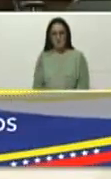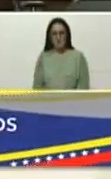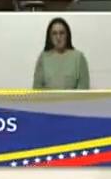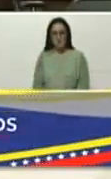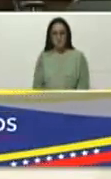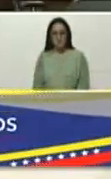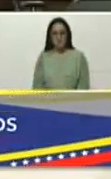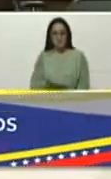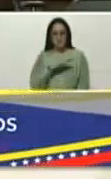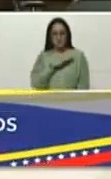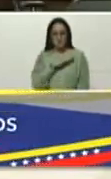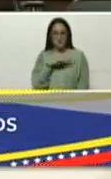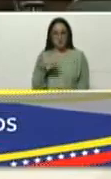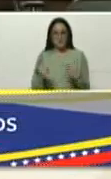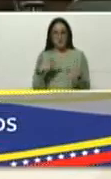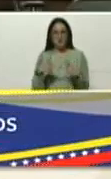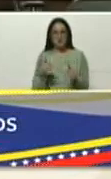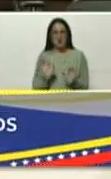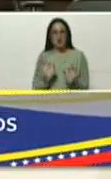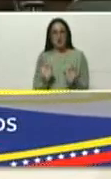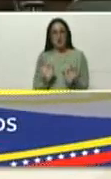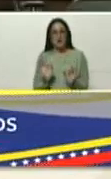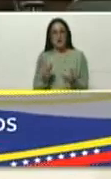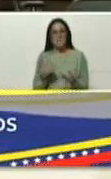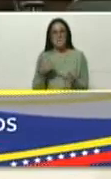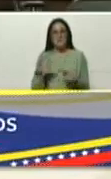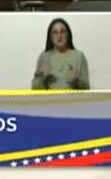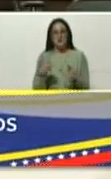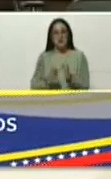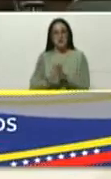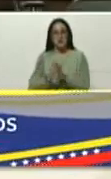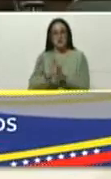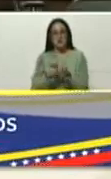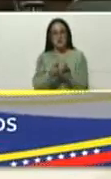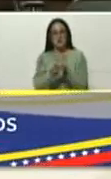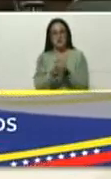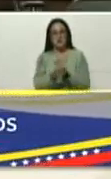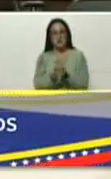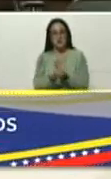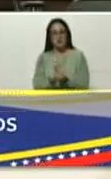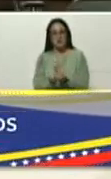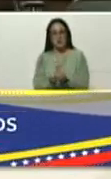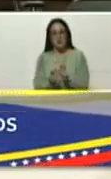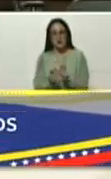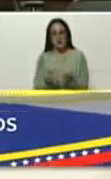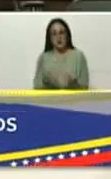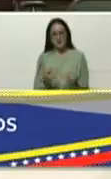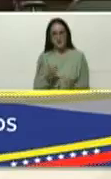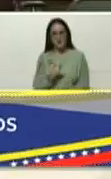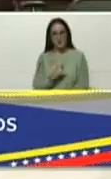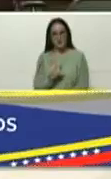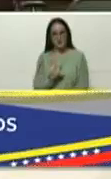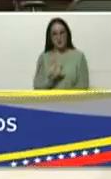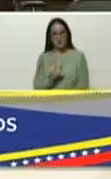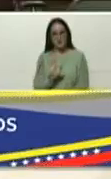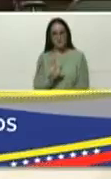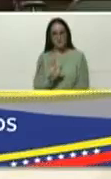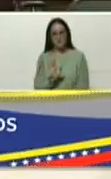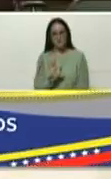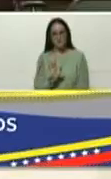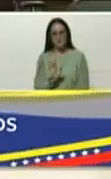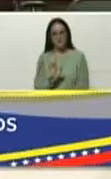Nuestro proceso no es simplemente un proceso progresista, de reformas, de cambios, en